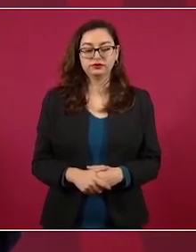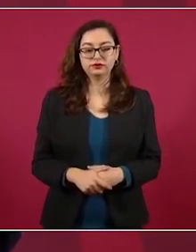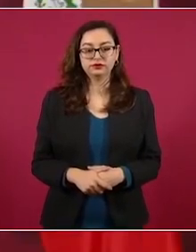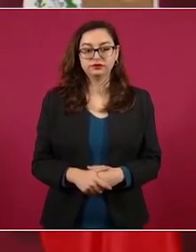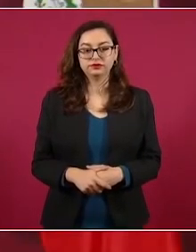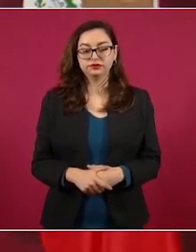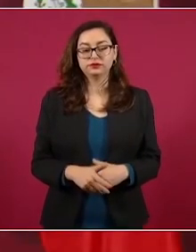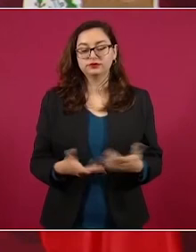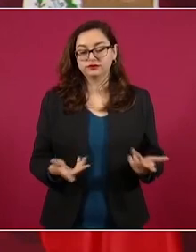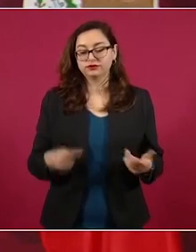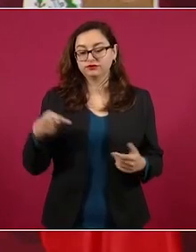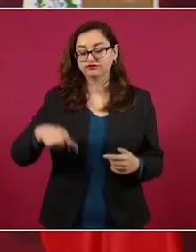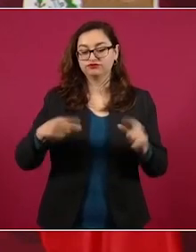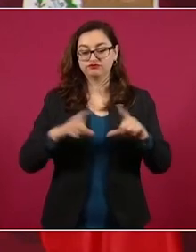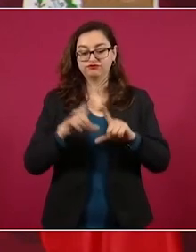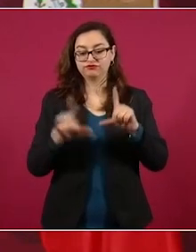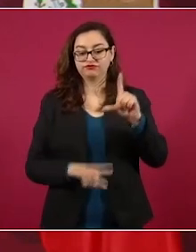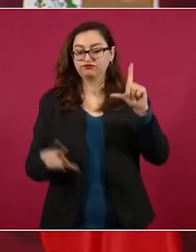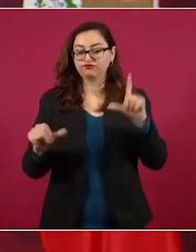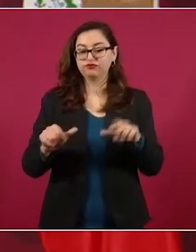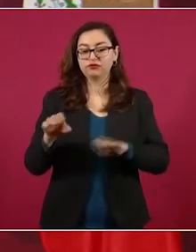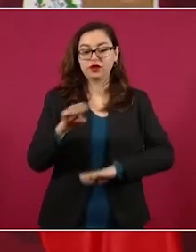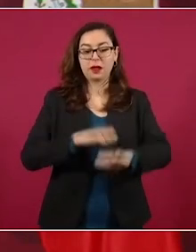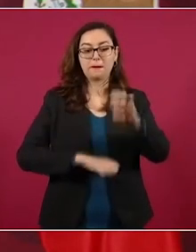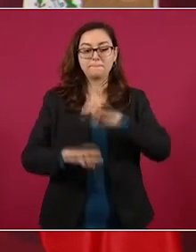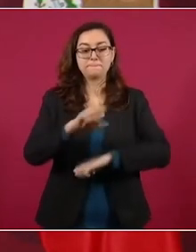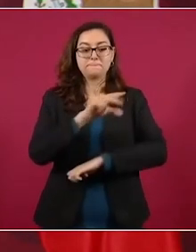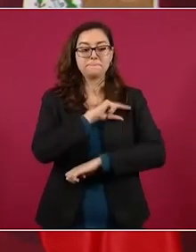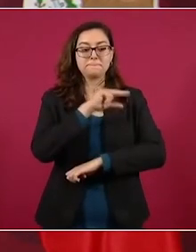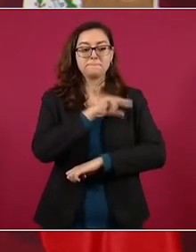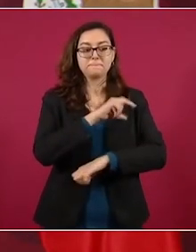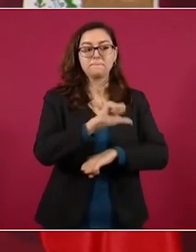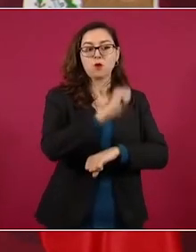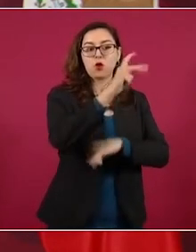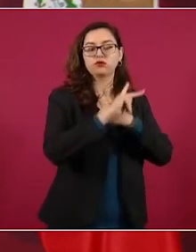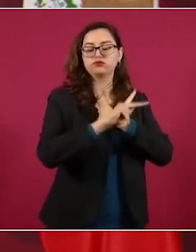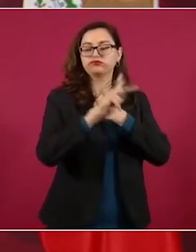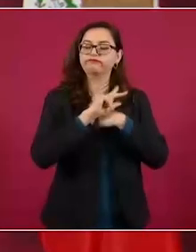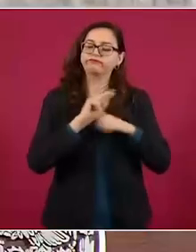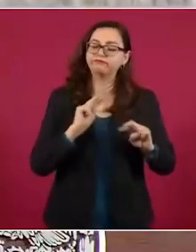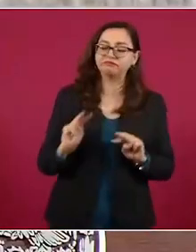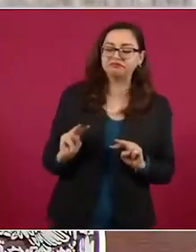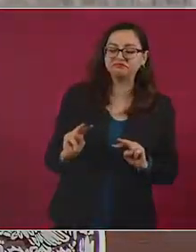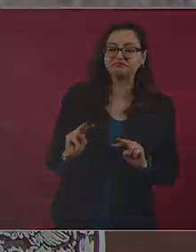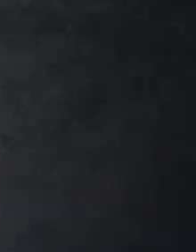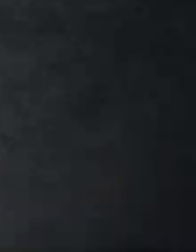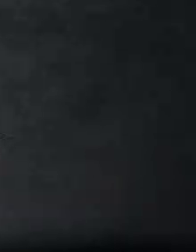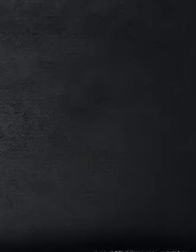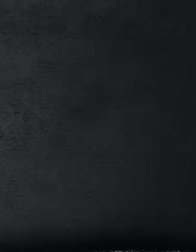uno de los países más atractivos para la inversión extranjera en el mundo.